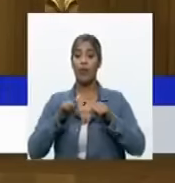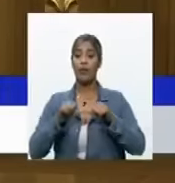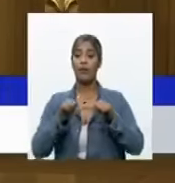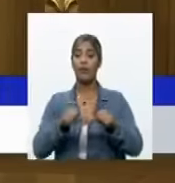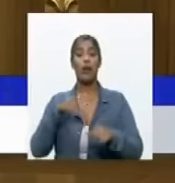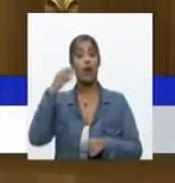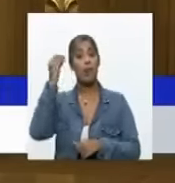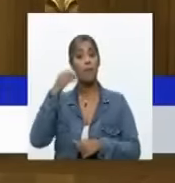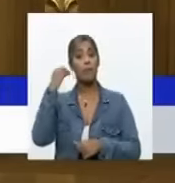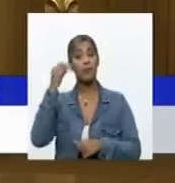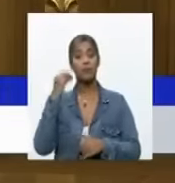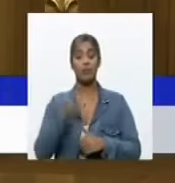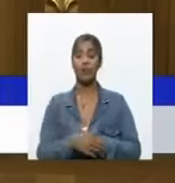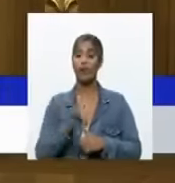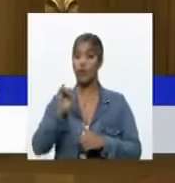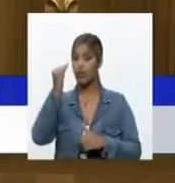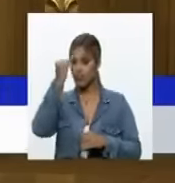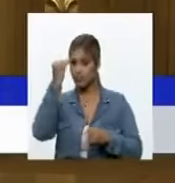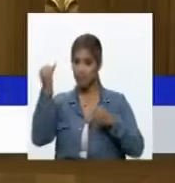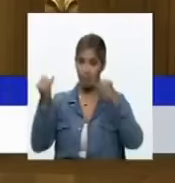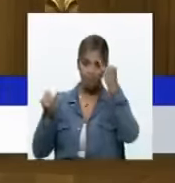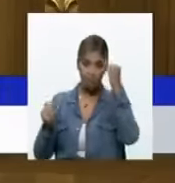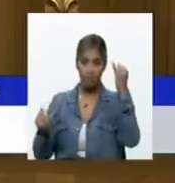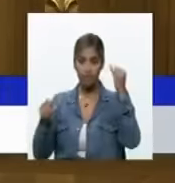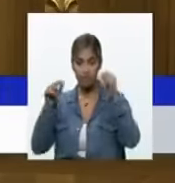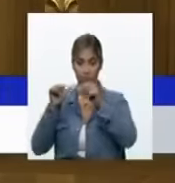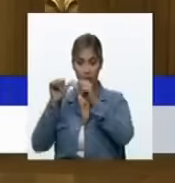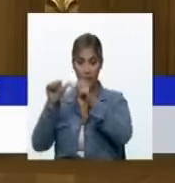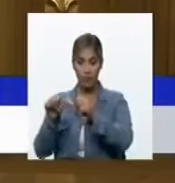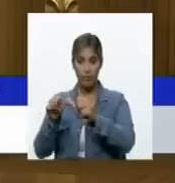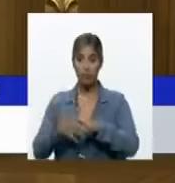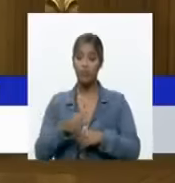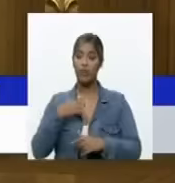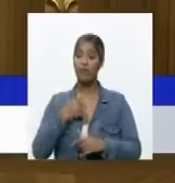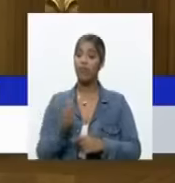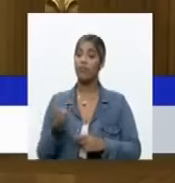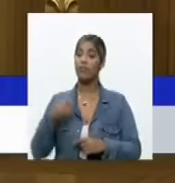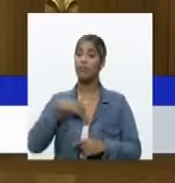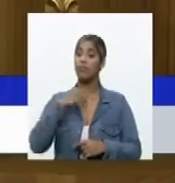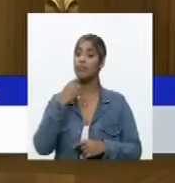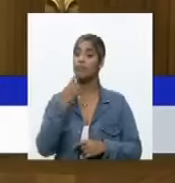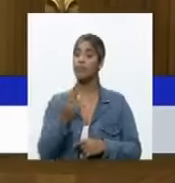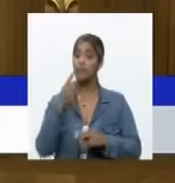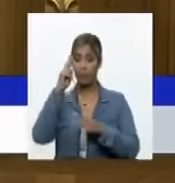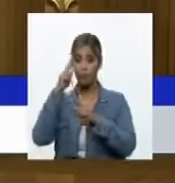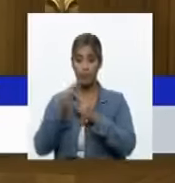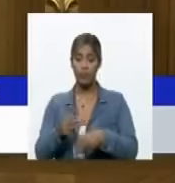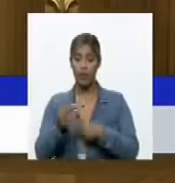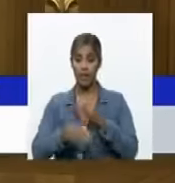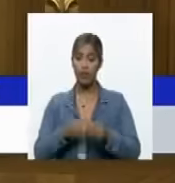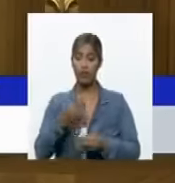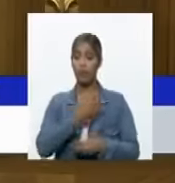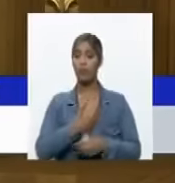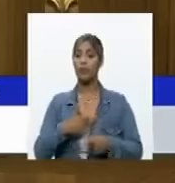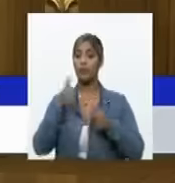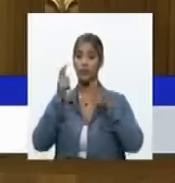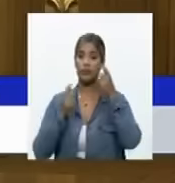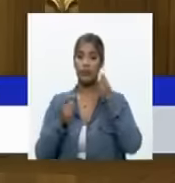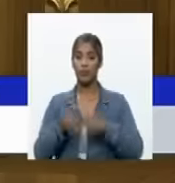los pensamientos y a sus ideales, sin mencionar también el reconocimiento que hizo el comandante